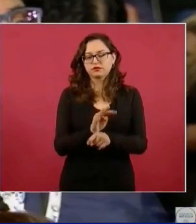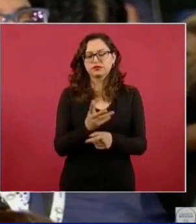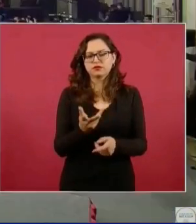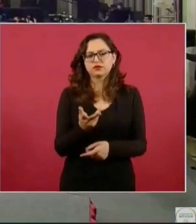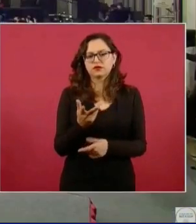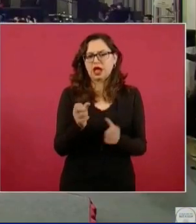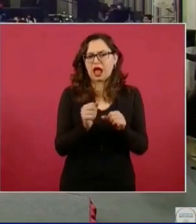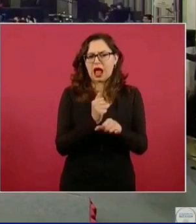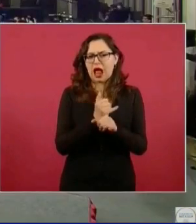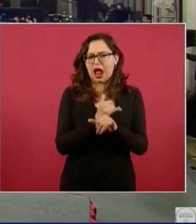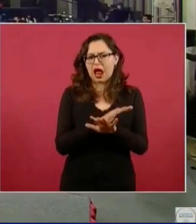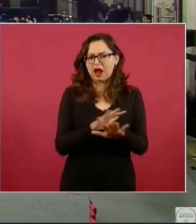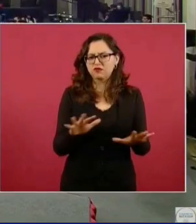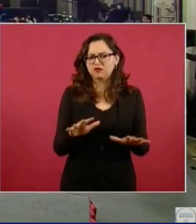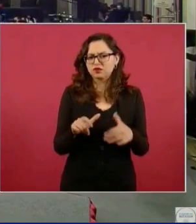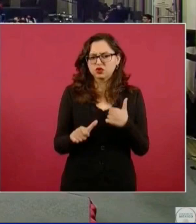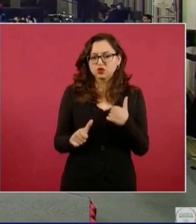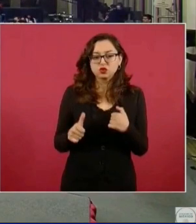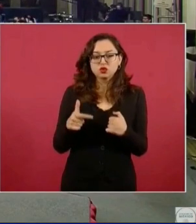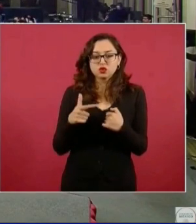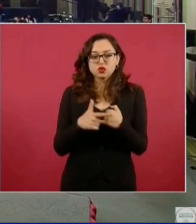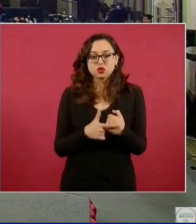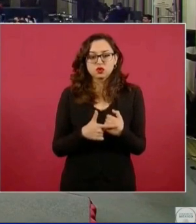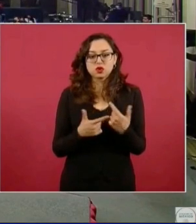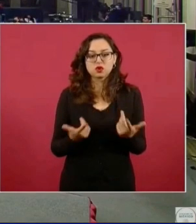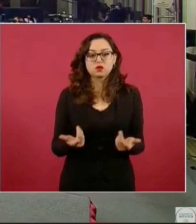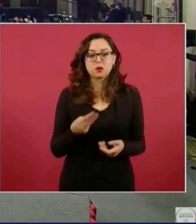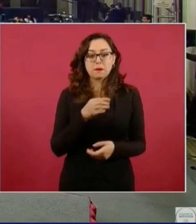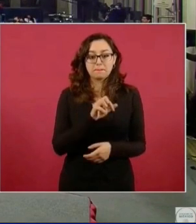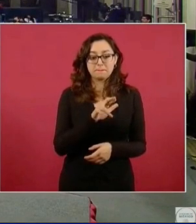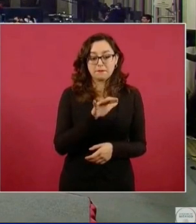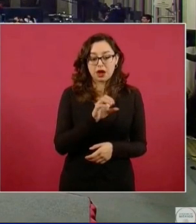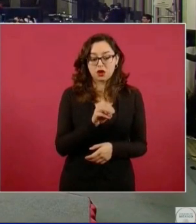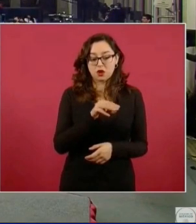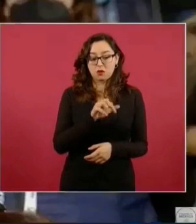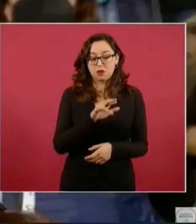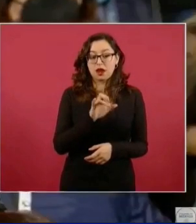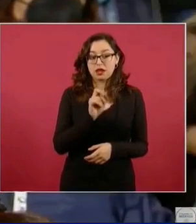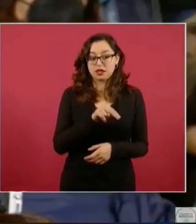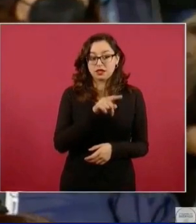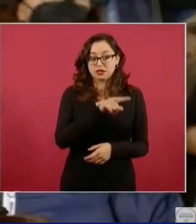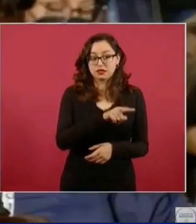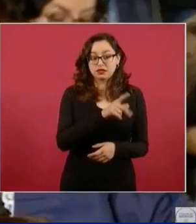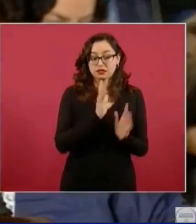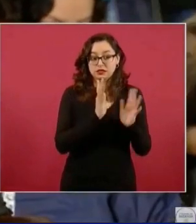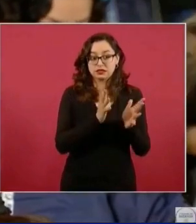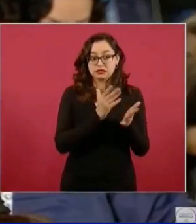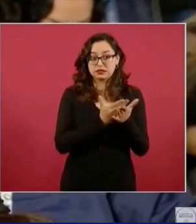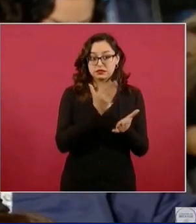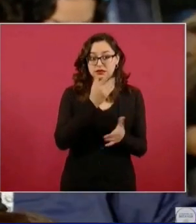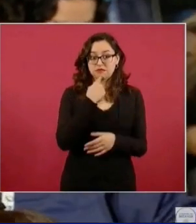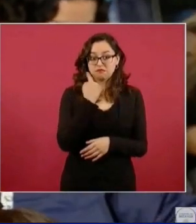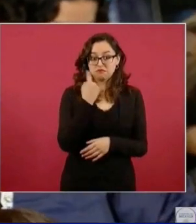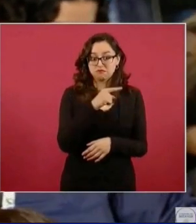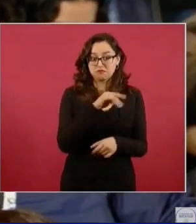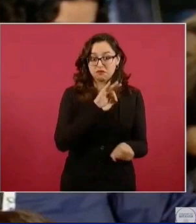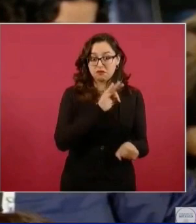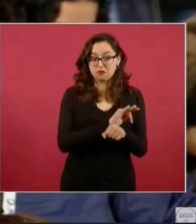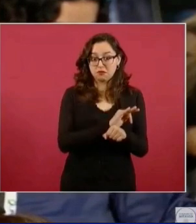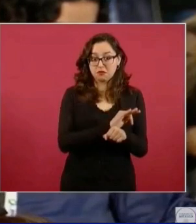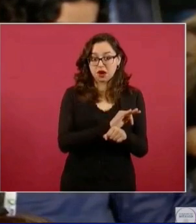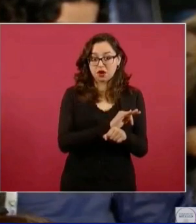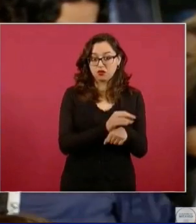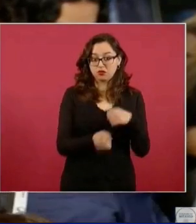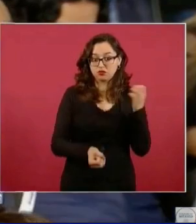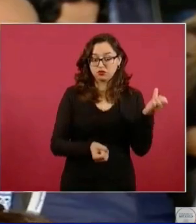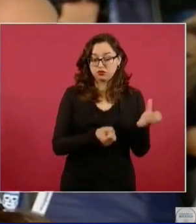usted tiene alguna información de que Mario Marín sí ha metido este amparo para poder salir de prisión.